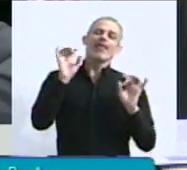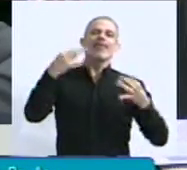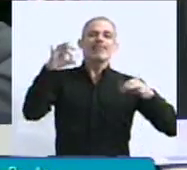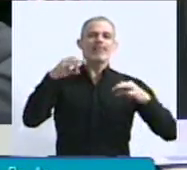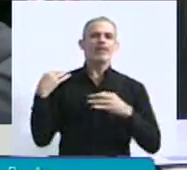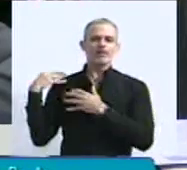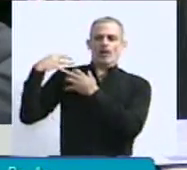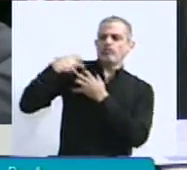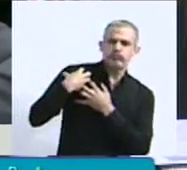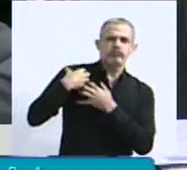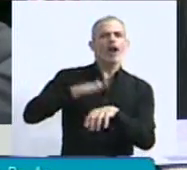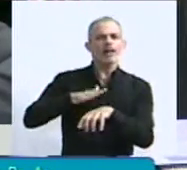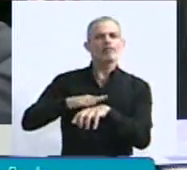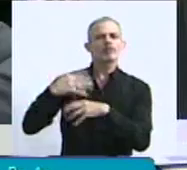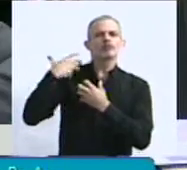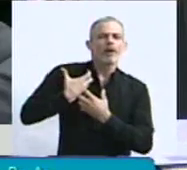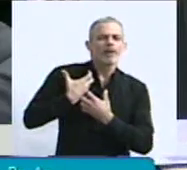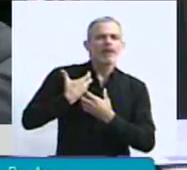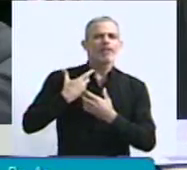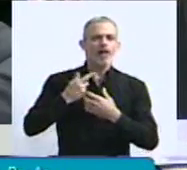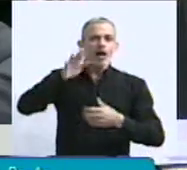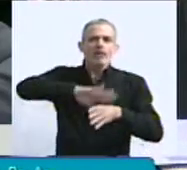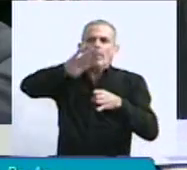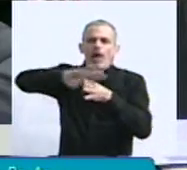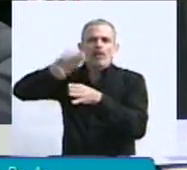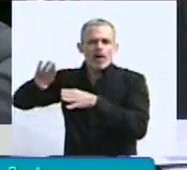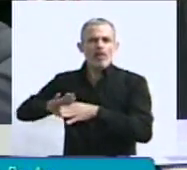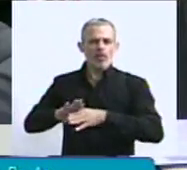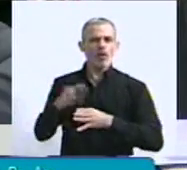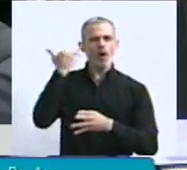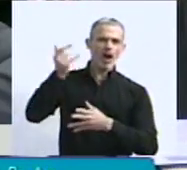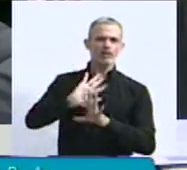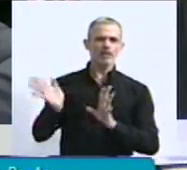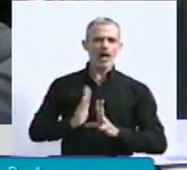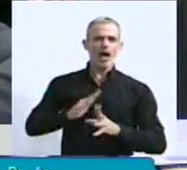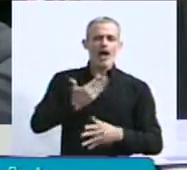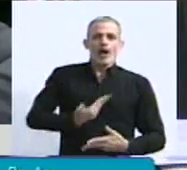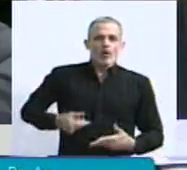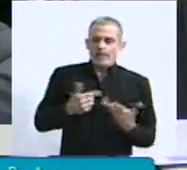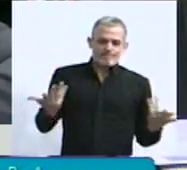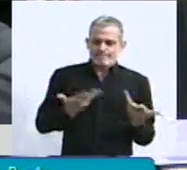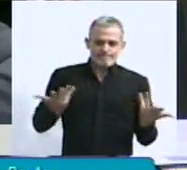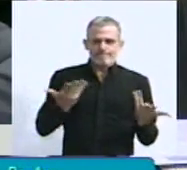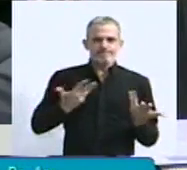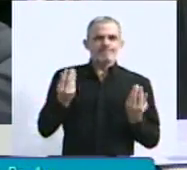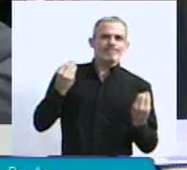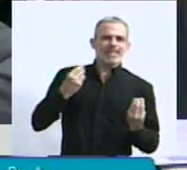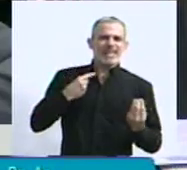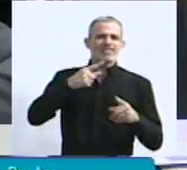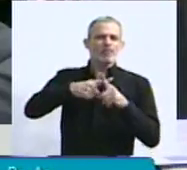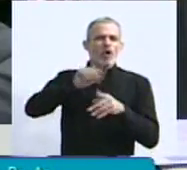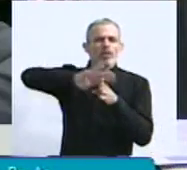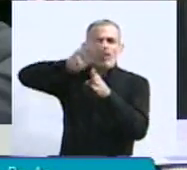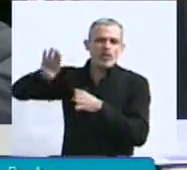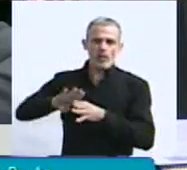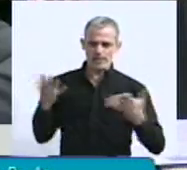sus hombros el sobreendeudamiento del país que maniataba al Estado y le impedía ejecutar cualquier política